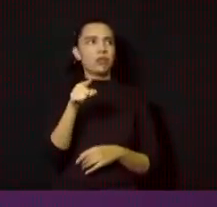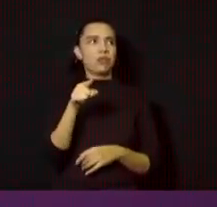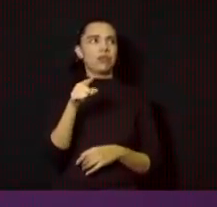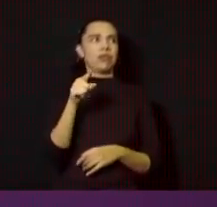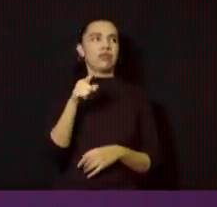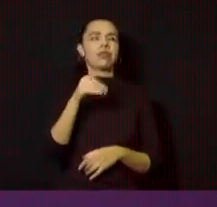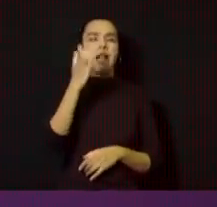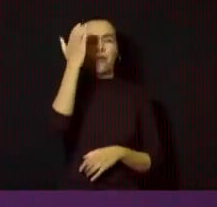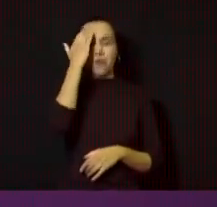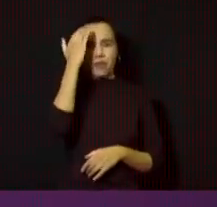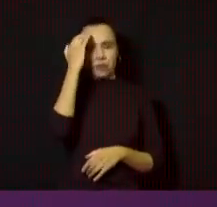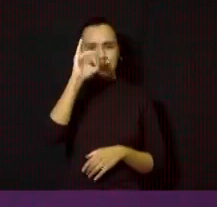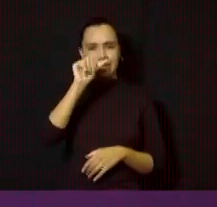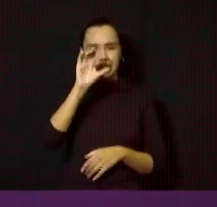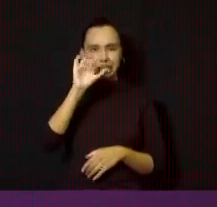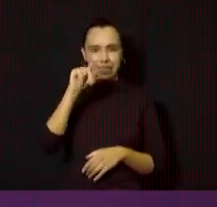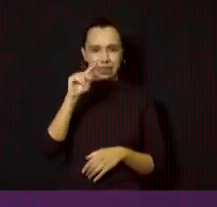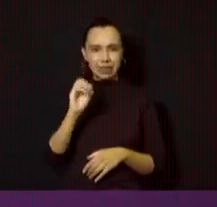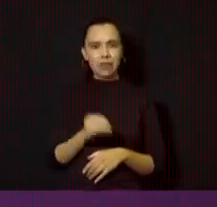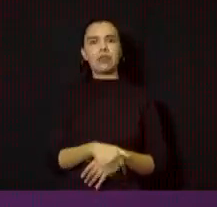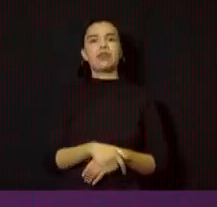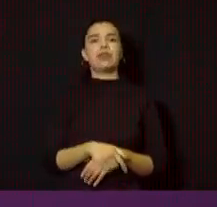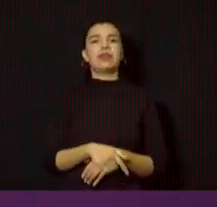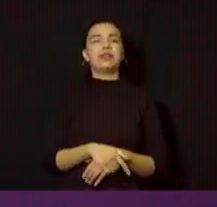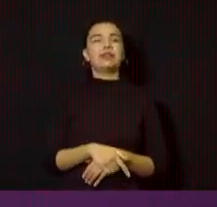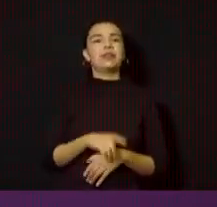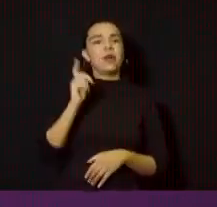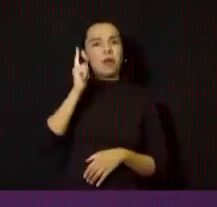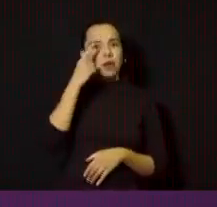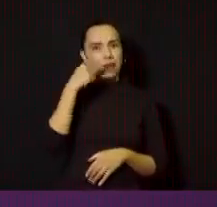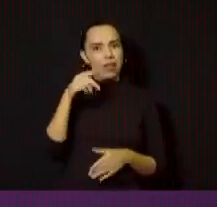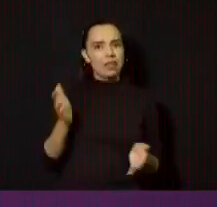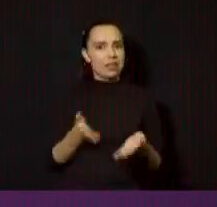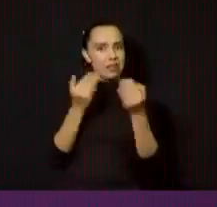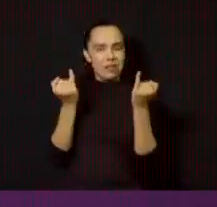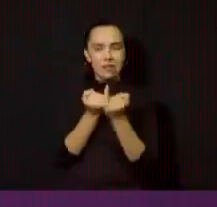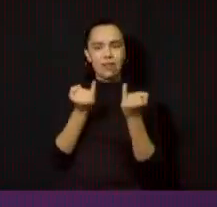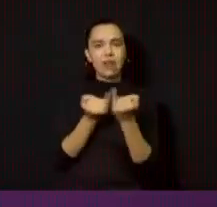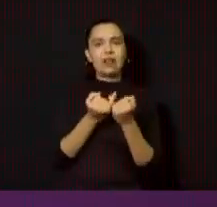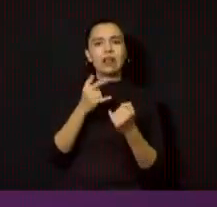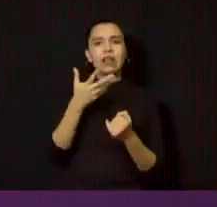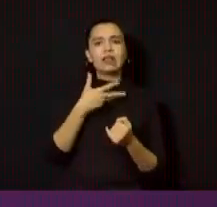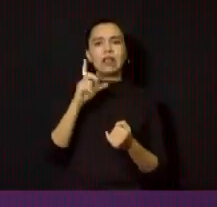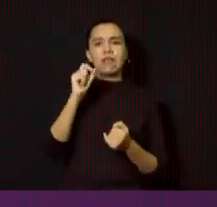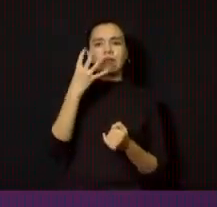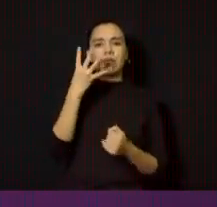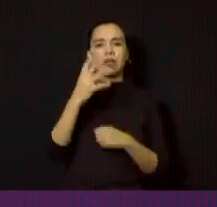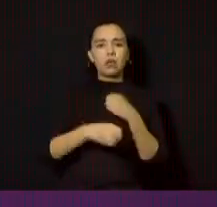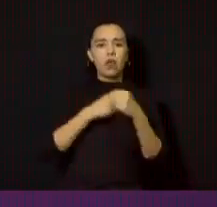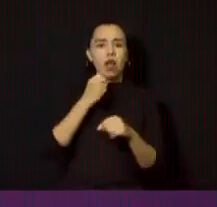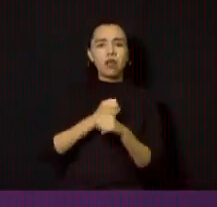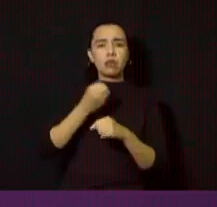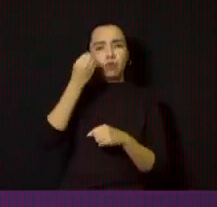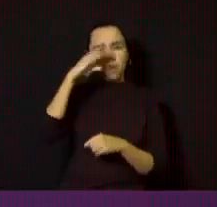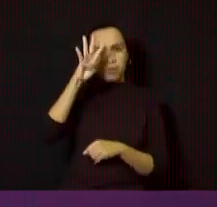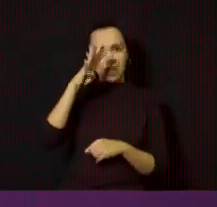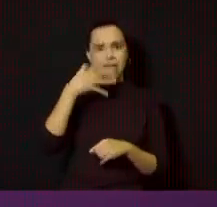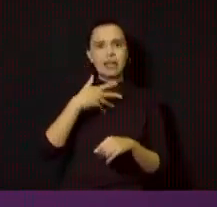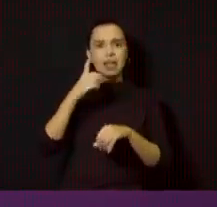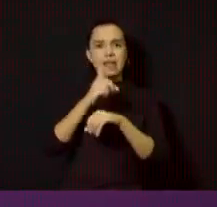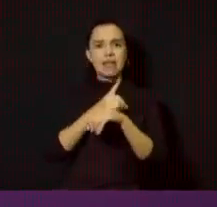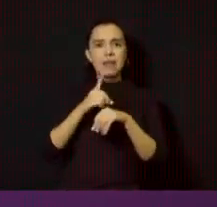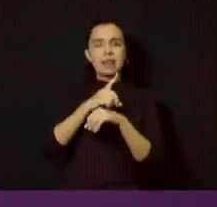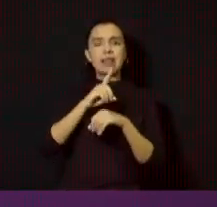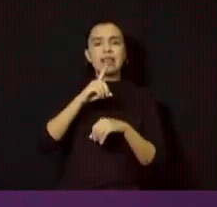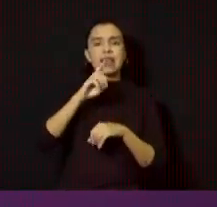de estos datos, Jacinto, pero te van a venir muy bien para motivarte. Tú ya llevas 24 años en OmniLife, eres un diamante elite.